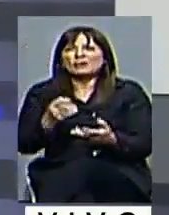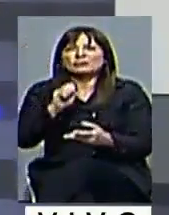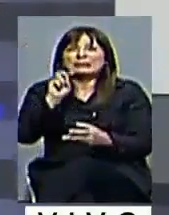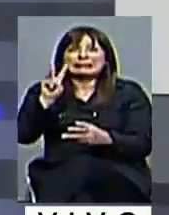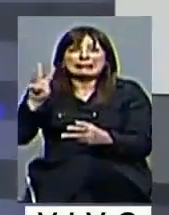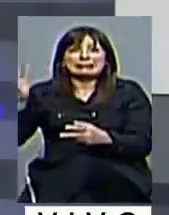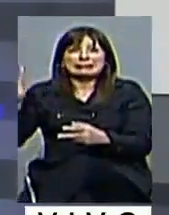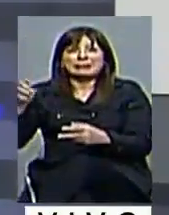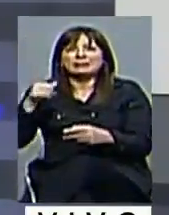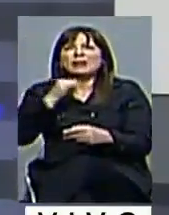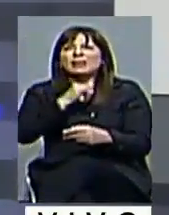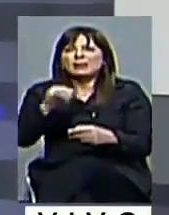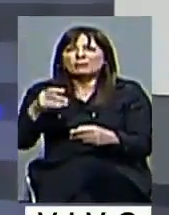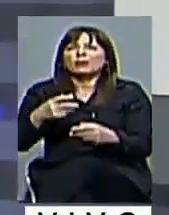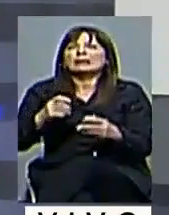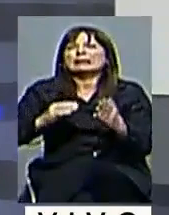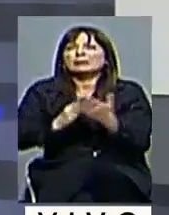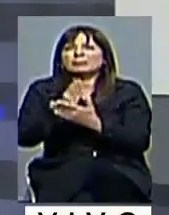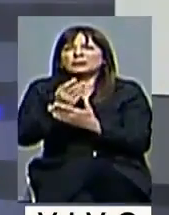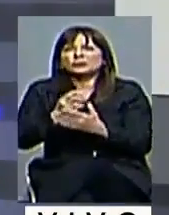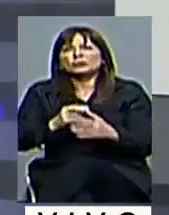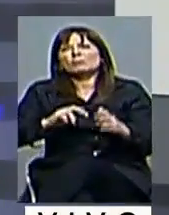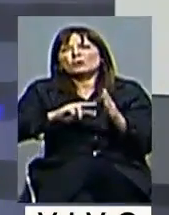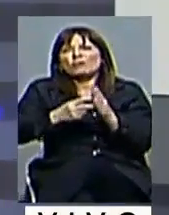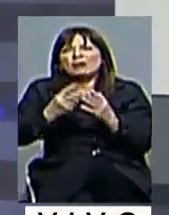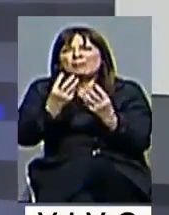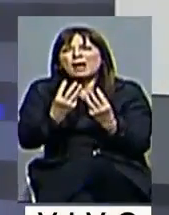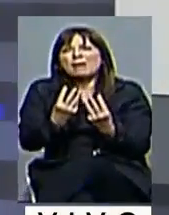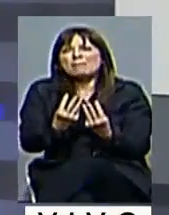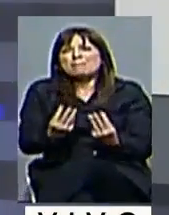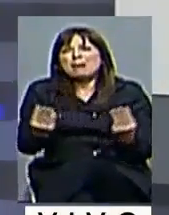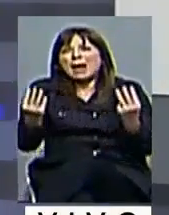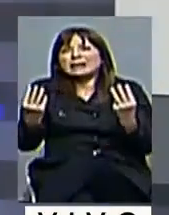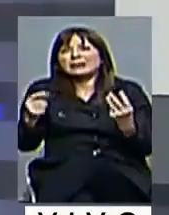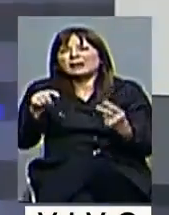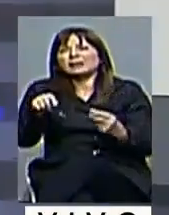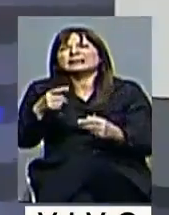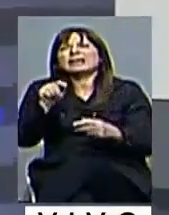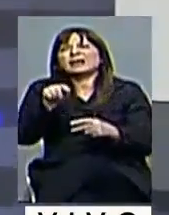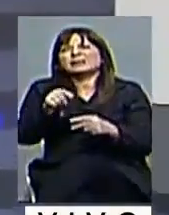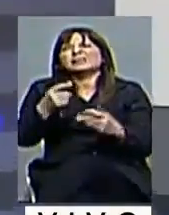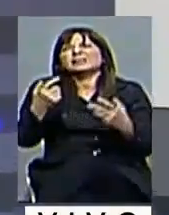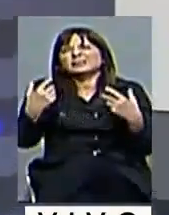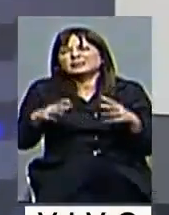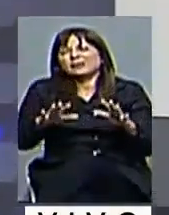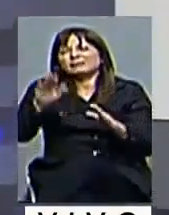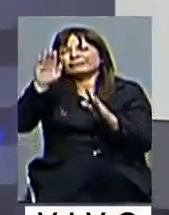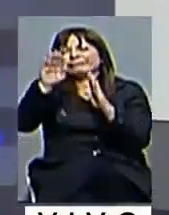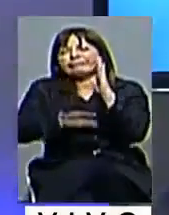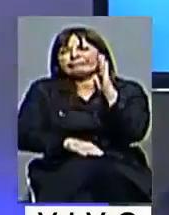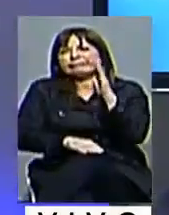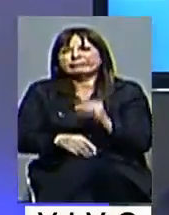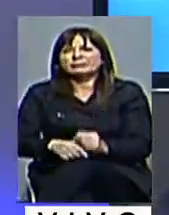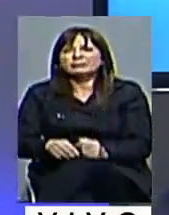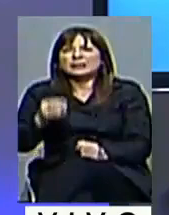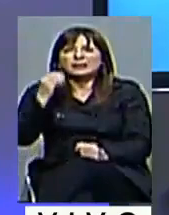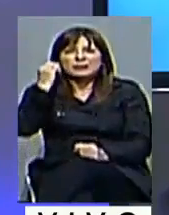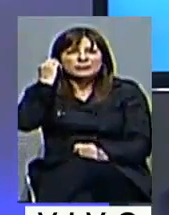noviembre, diciembre de ese año empezó una caída que llegó hasta casi 20 puntos y después remontó hacia el final. Pero porque entró con el terremoto